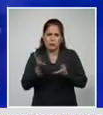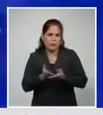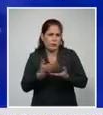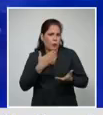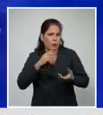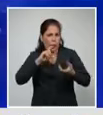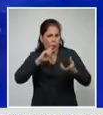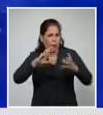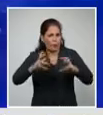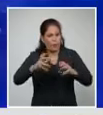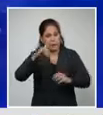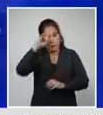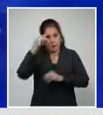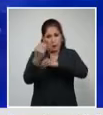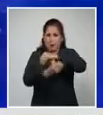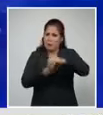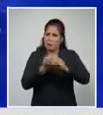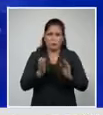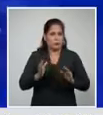tiene mucho cambio, la verdad.